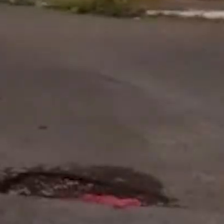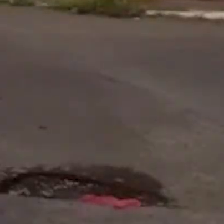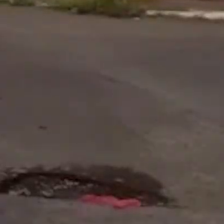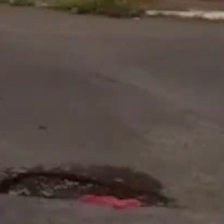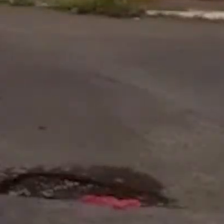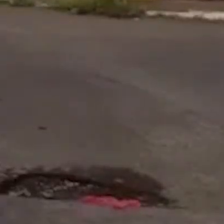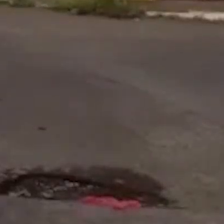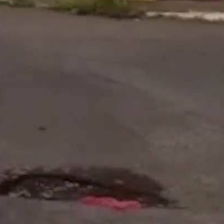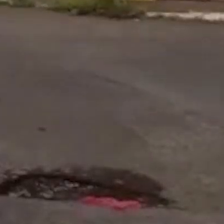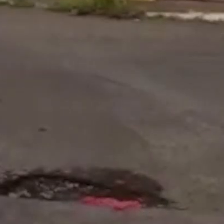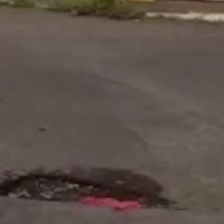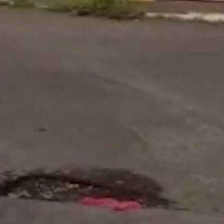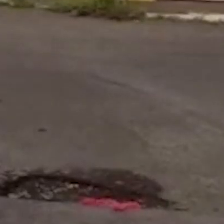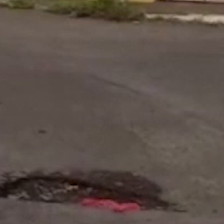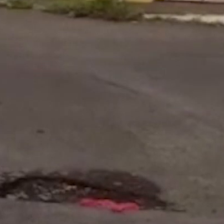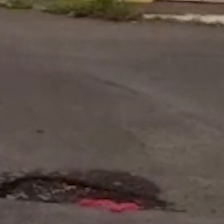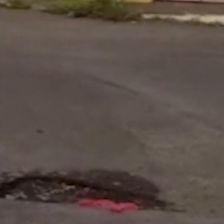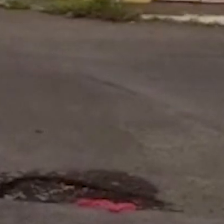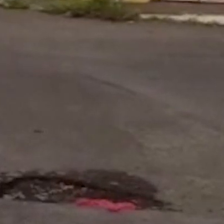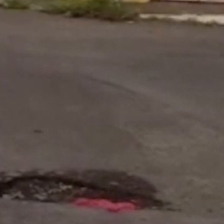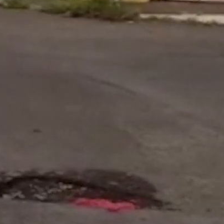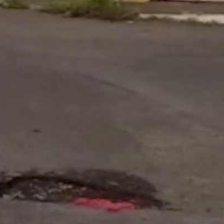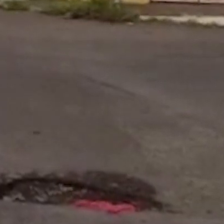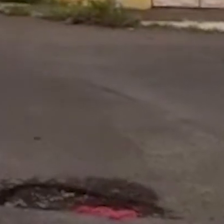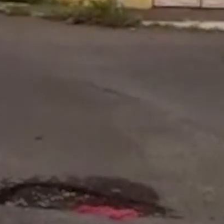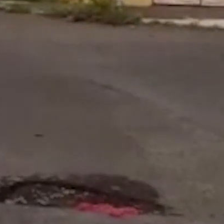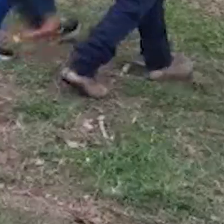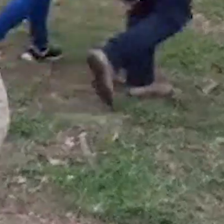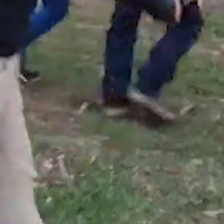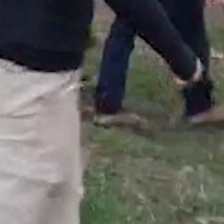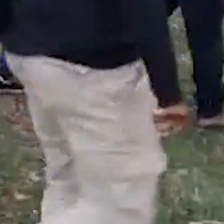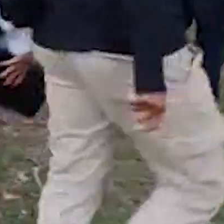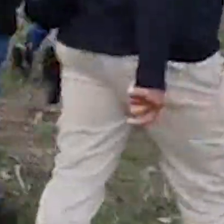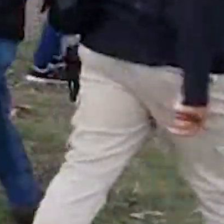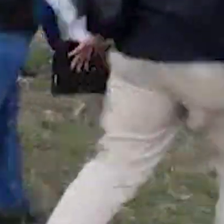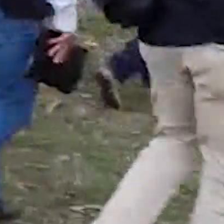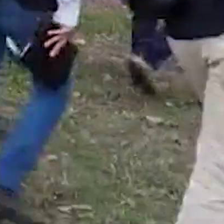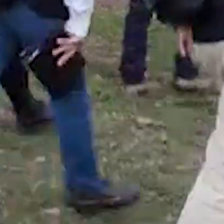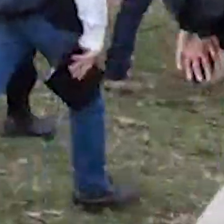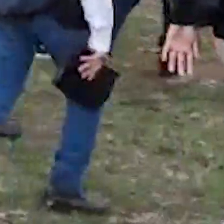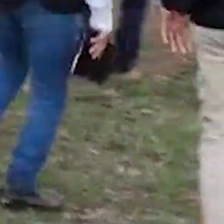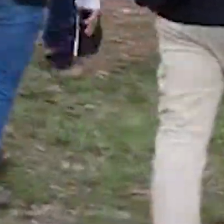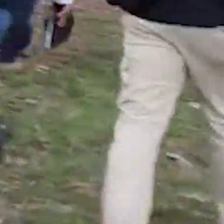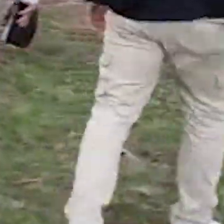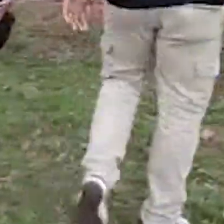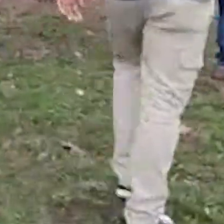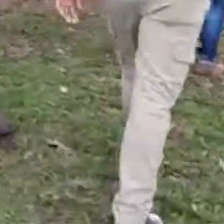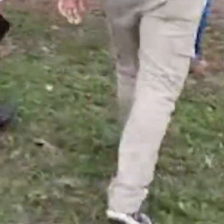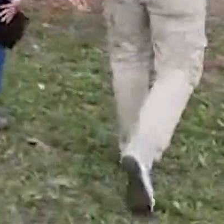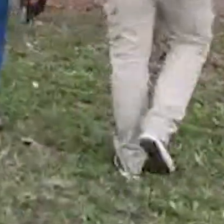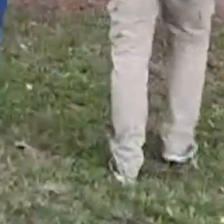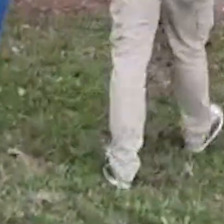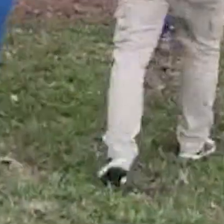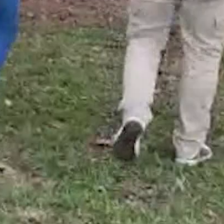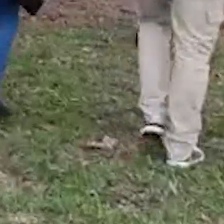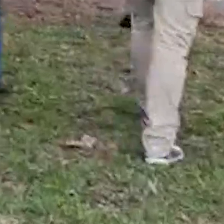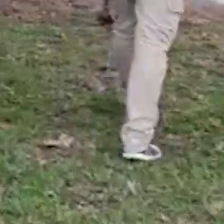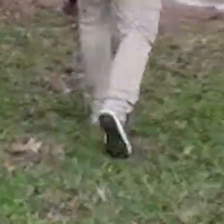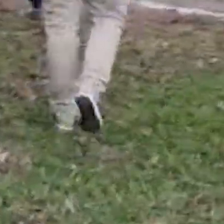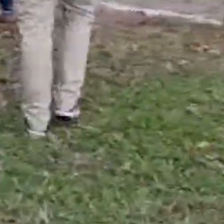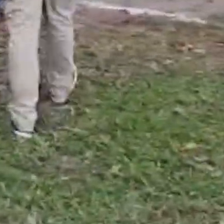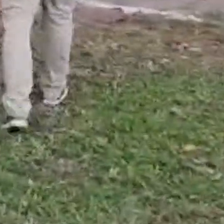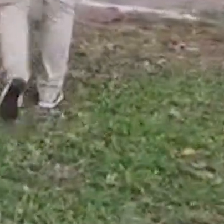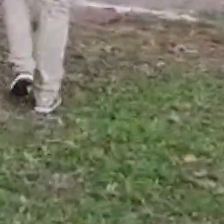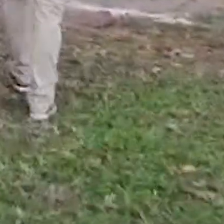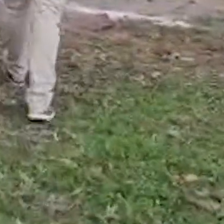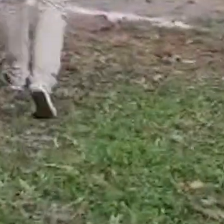Guatemala, Villanueva, Chimaltenango, Quetzaltenango y Petén responden a investigaciones sobre acciones de agentes para exigirle